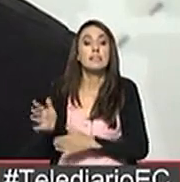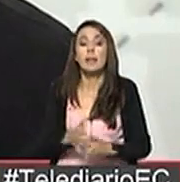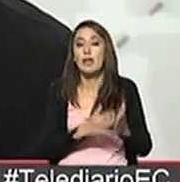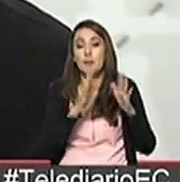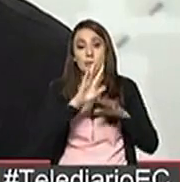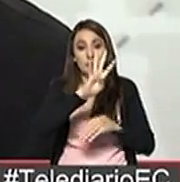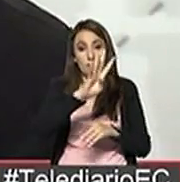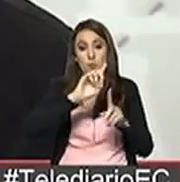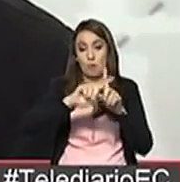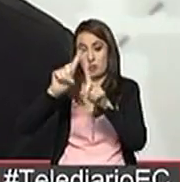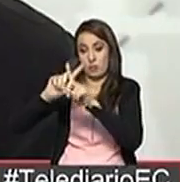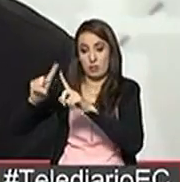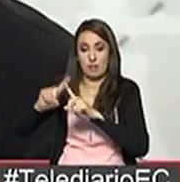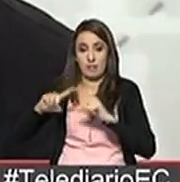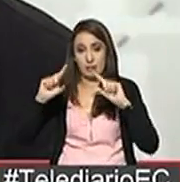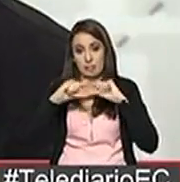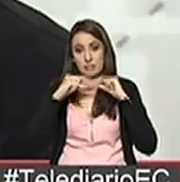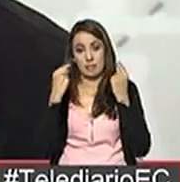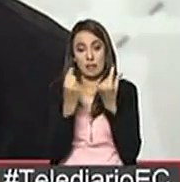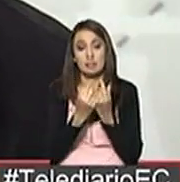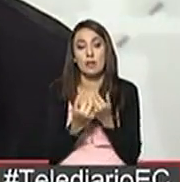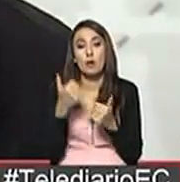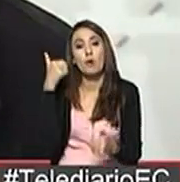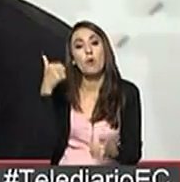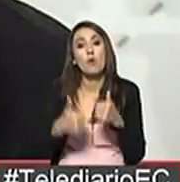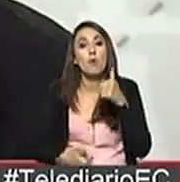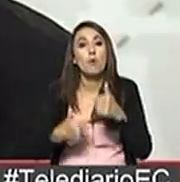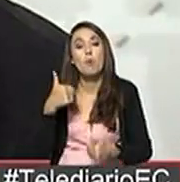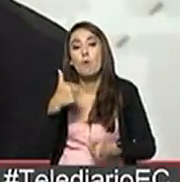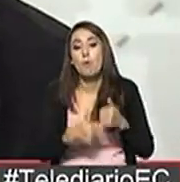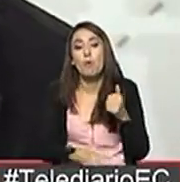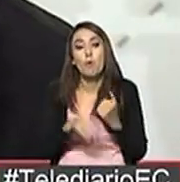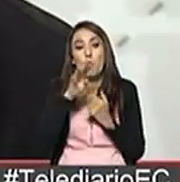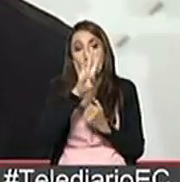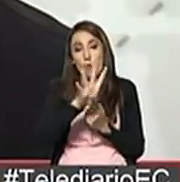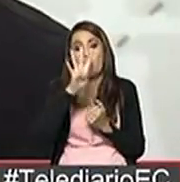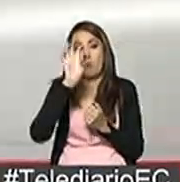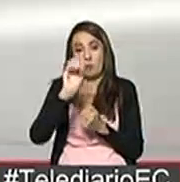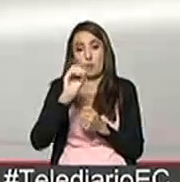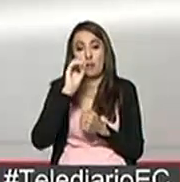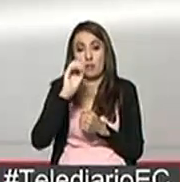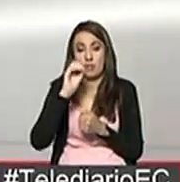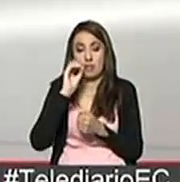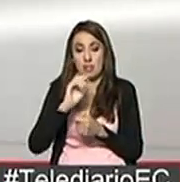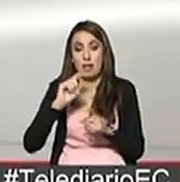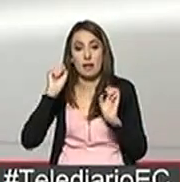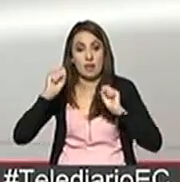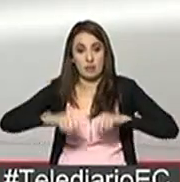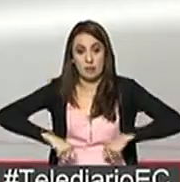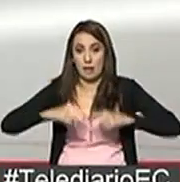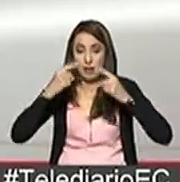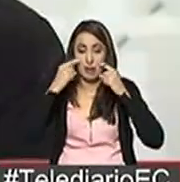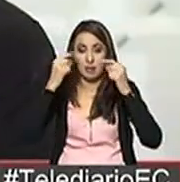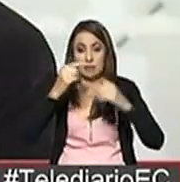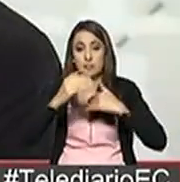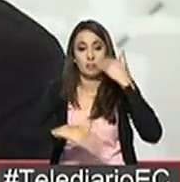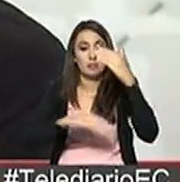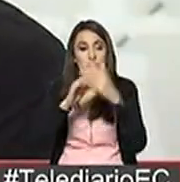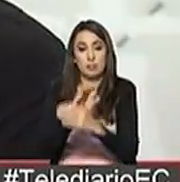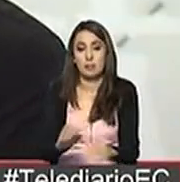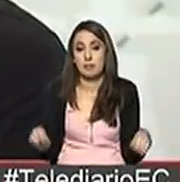presentaciones distintas, entonces tienes que activar 40 ítems distintos. Entonces, claro. Más que nada